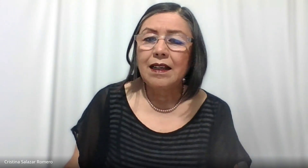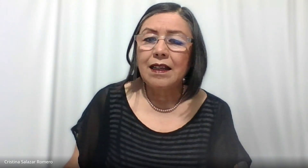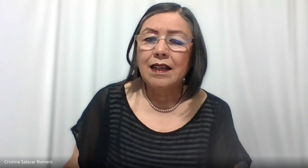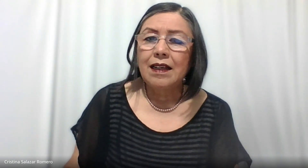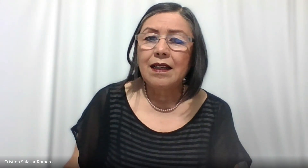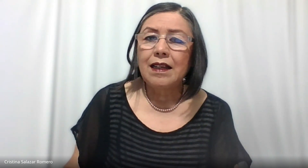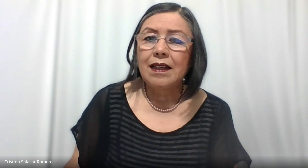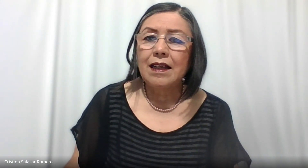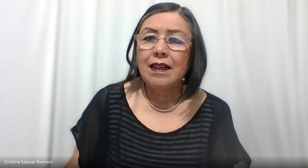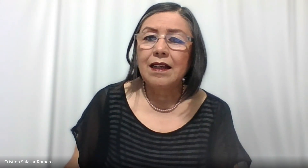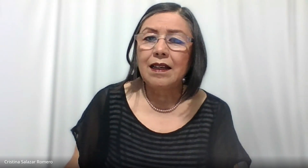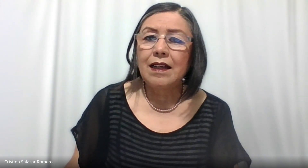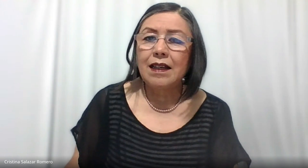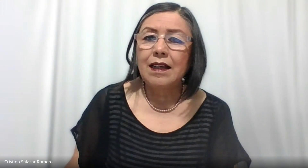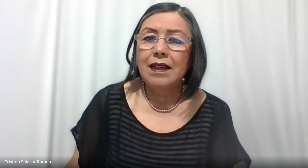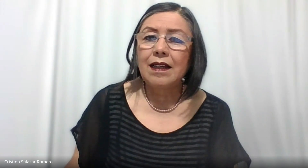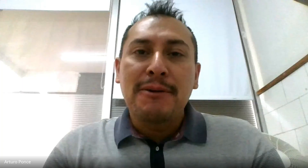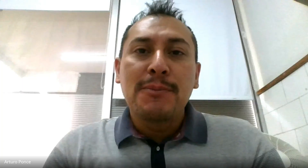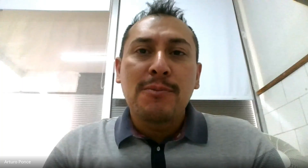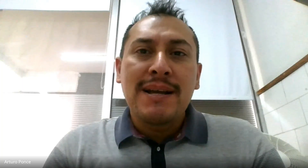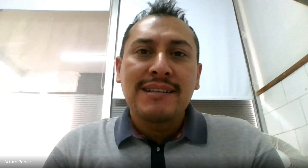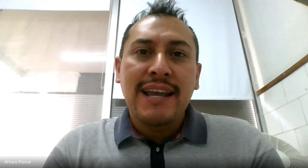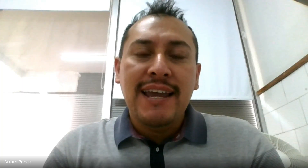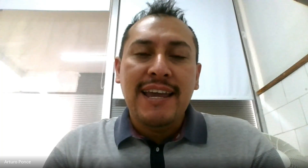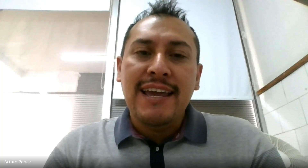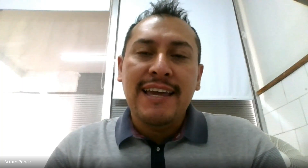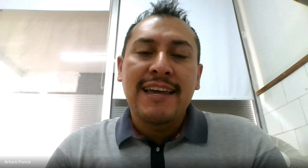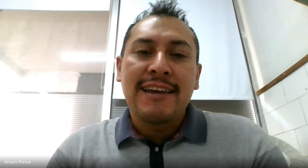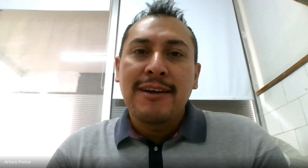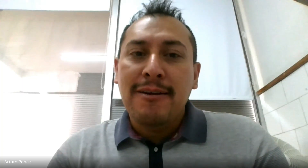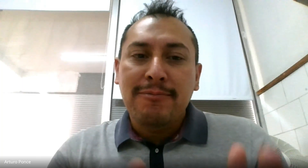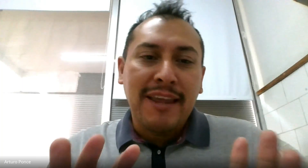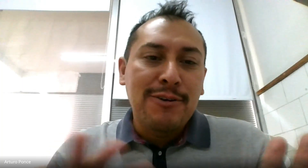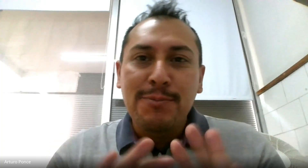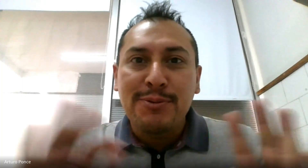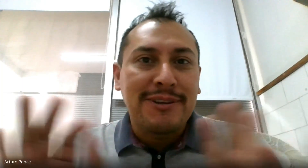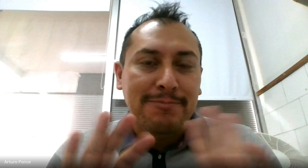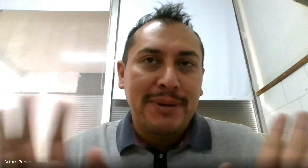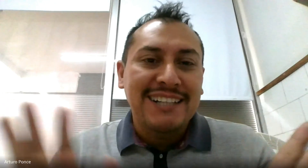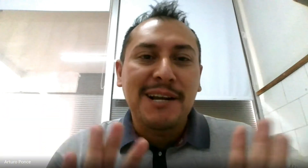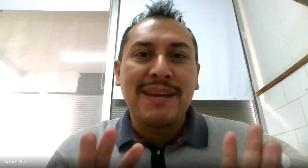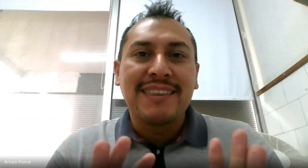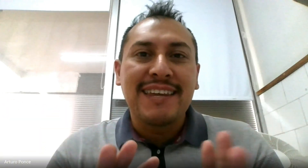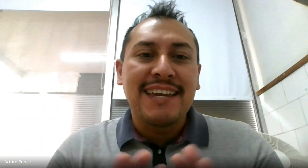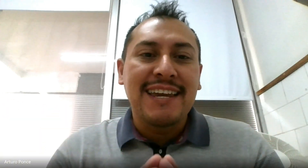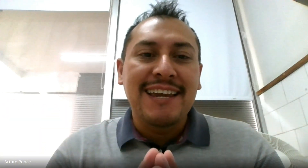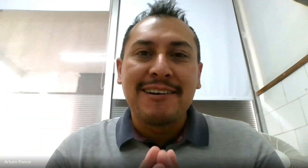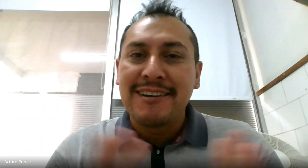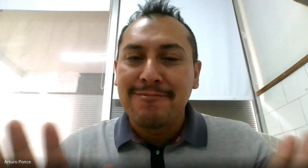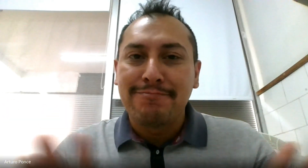mi compañera, pues para saber más y tengo pues